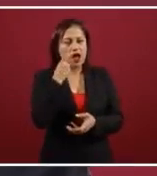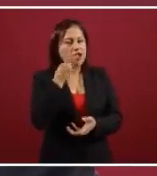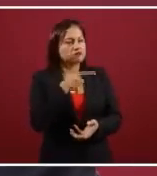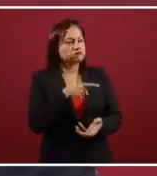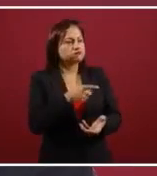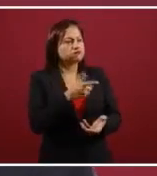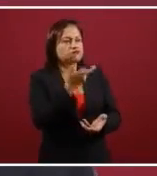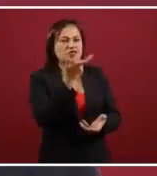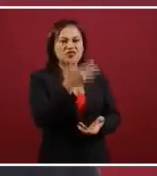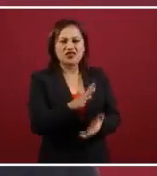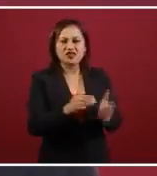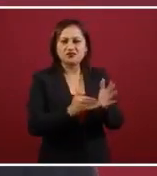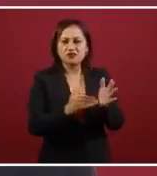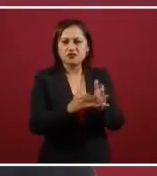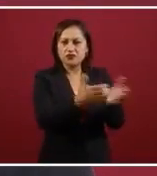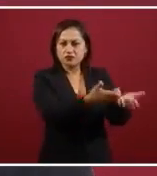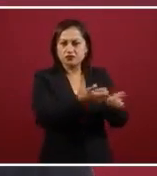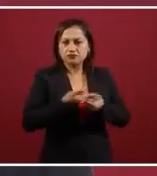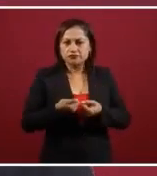10 veces más.